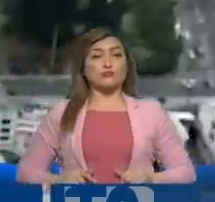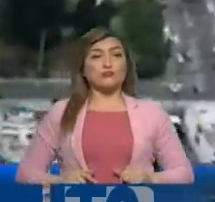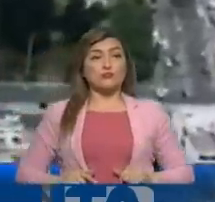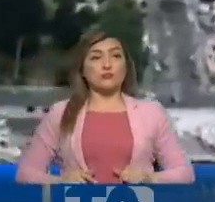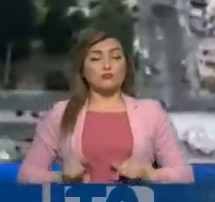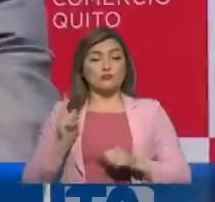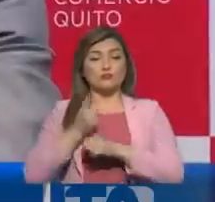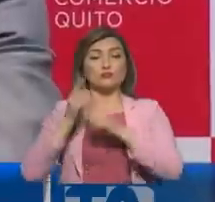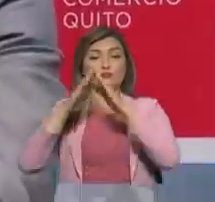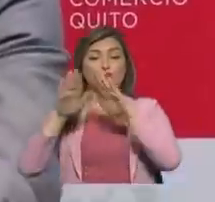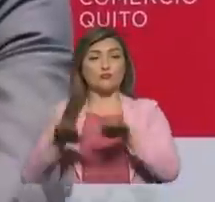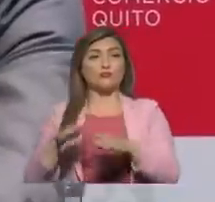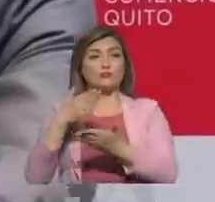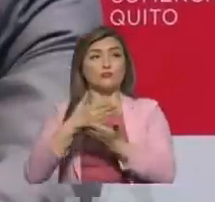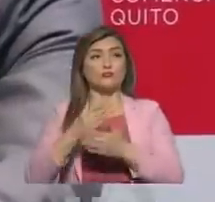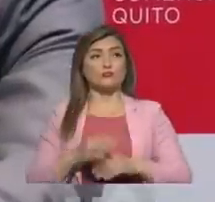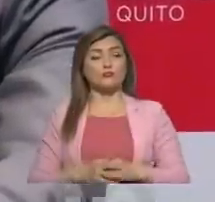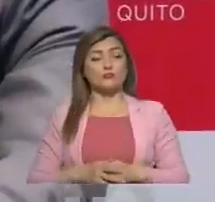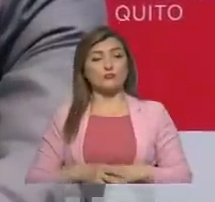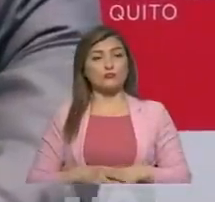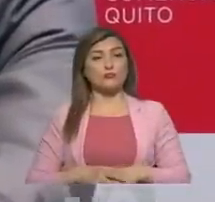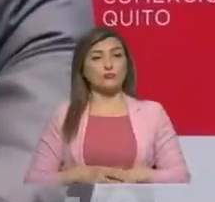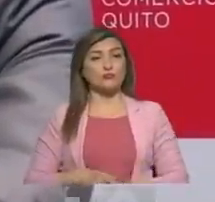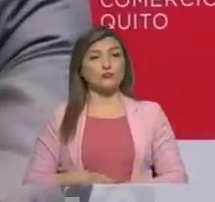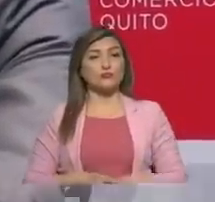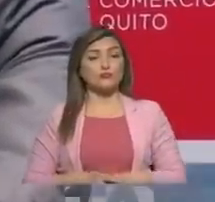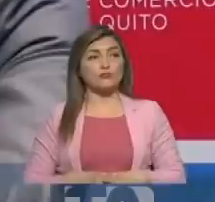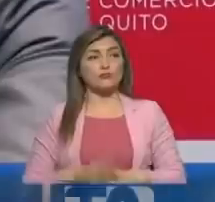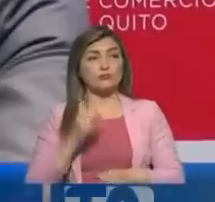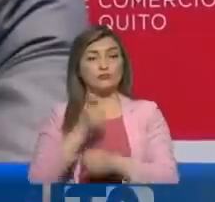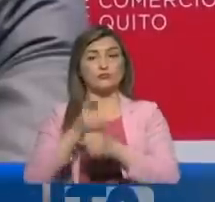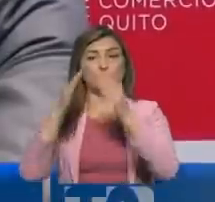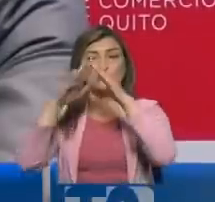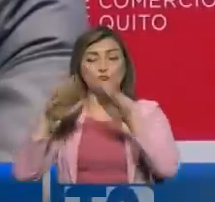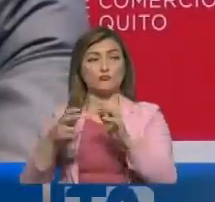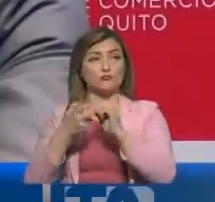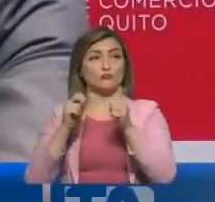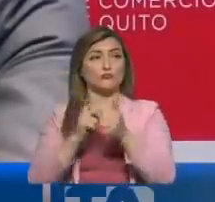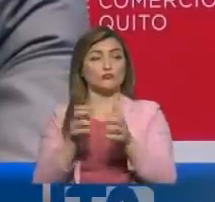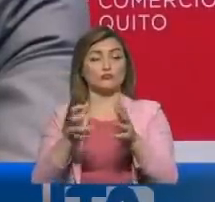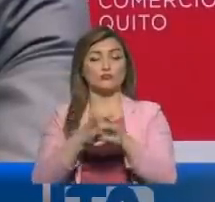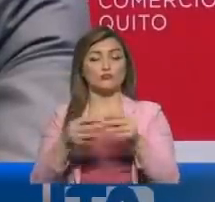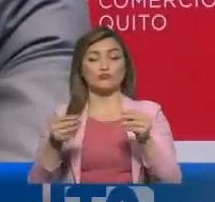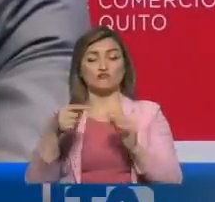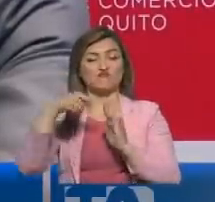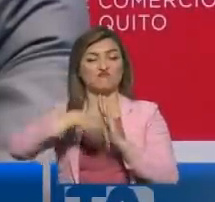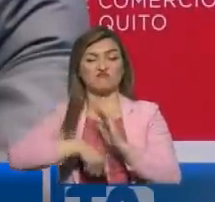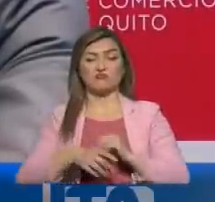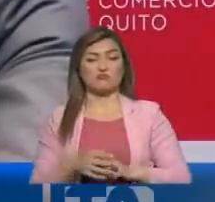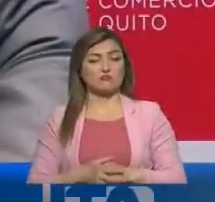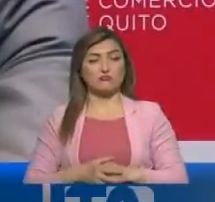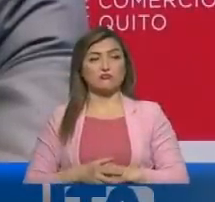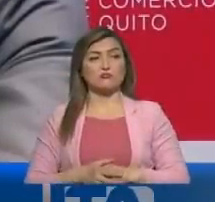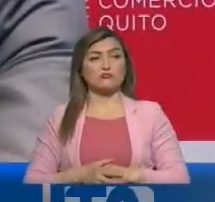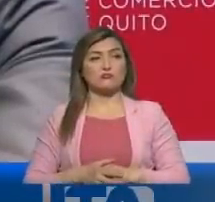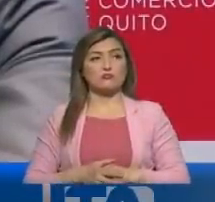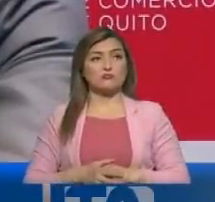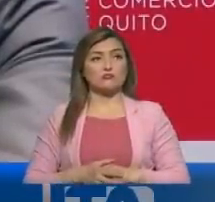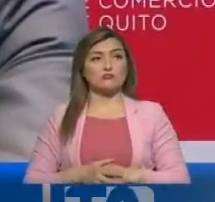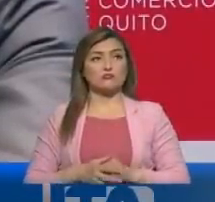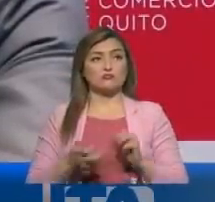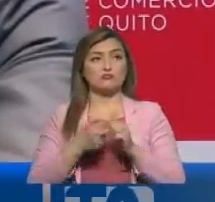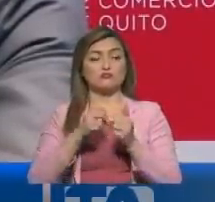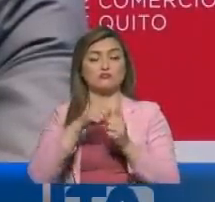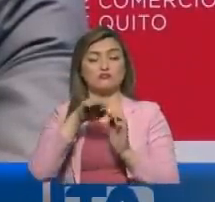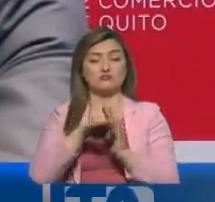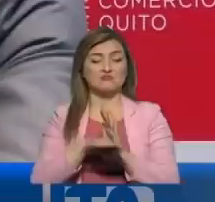los confinamientos. Los confinamientos no están logrando resolver los problemas de raíz. Las tasas no disminuyen y el efecto que